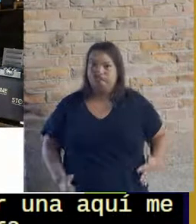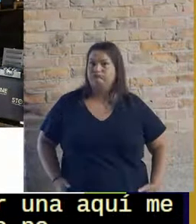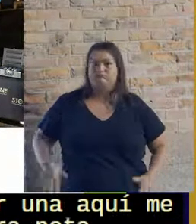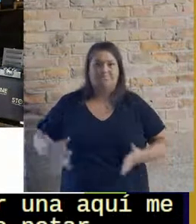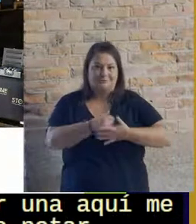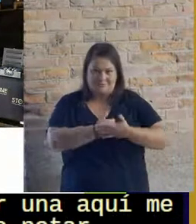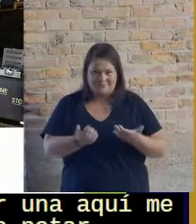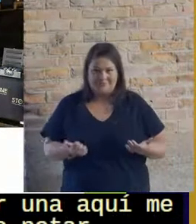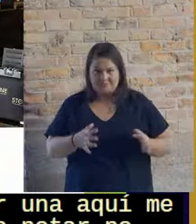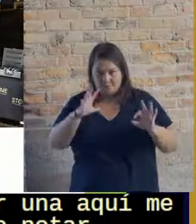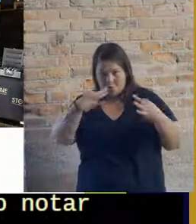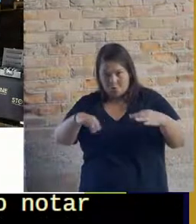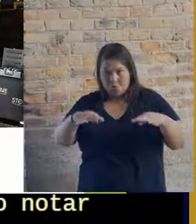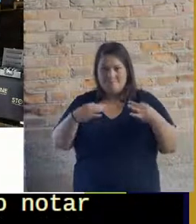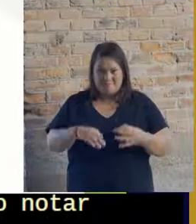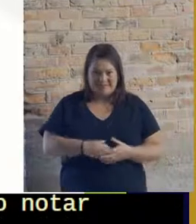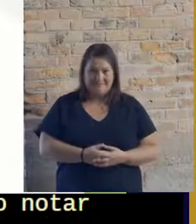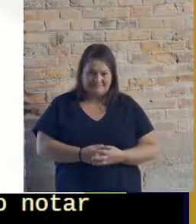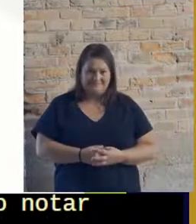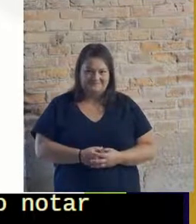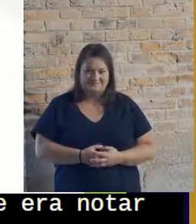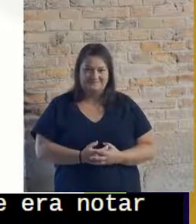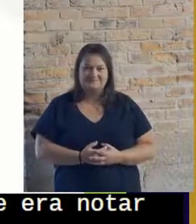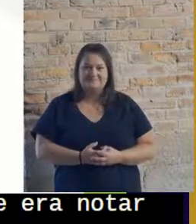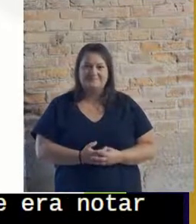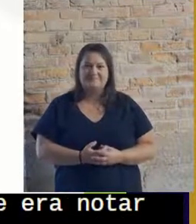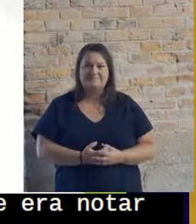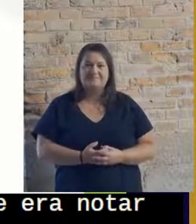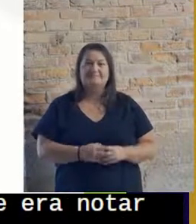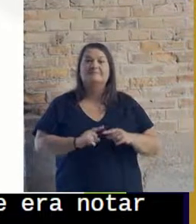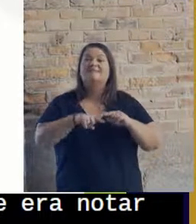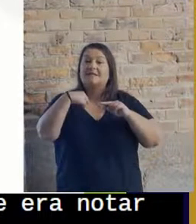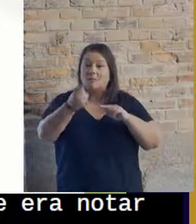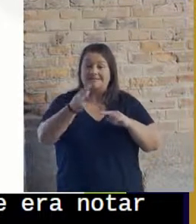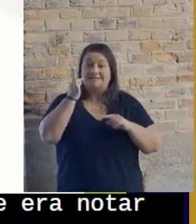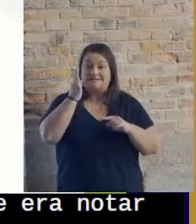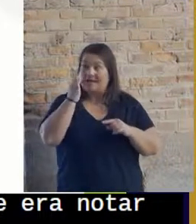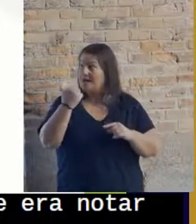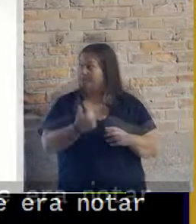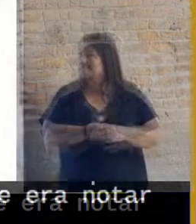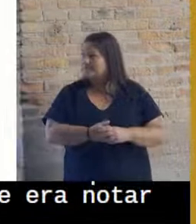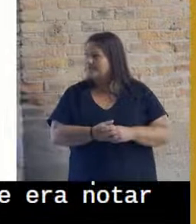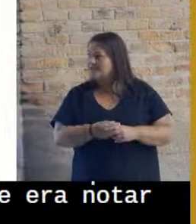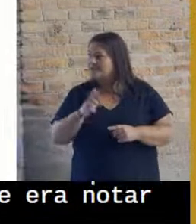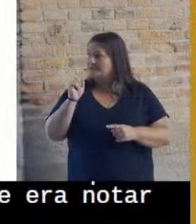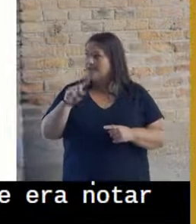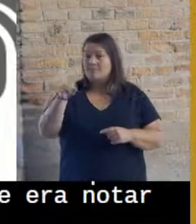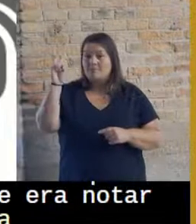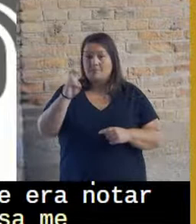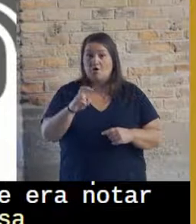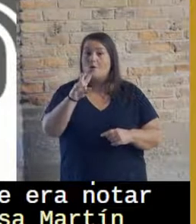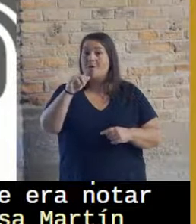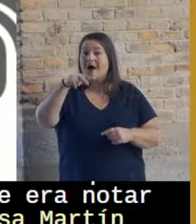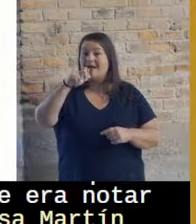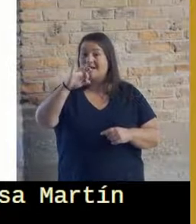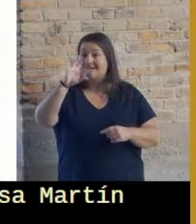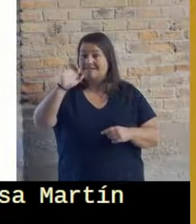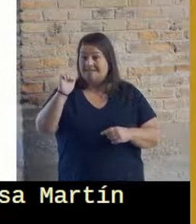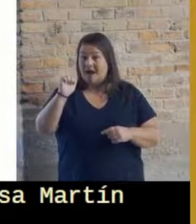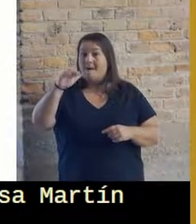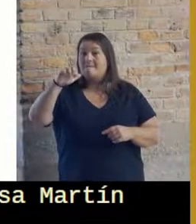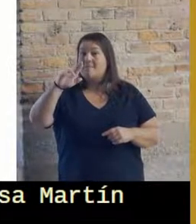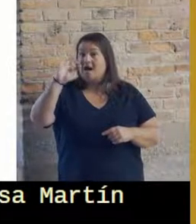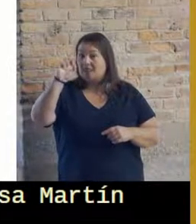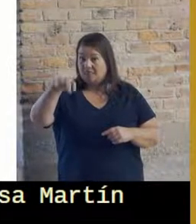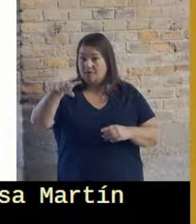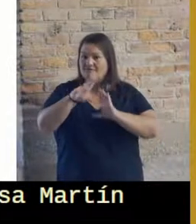notar normal y luego esta chica también vin a ver maresa Martín os he mandado el